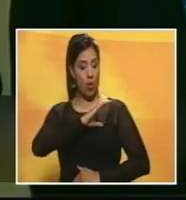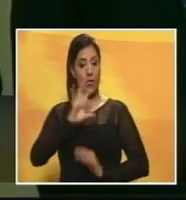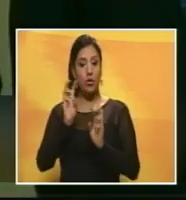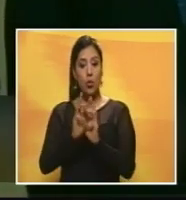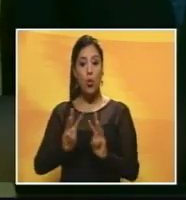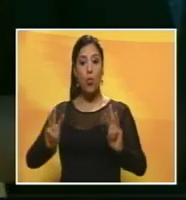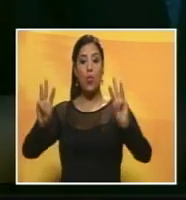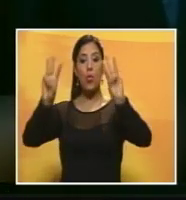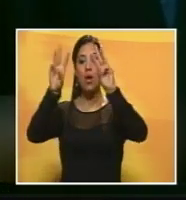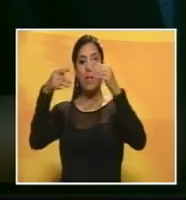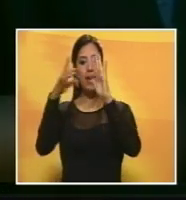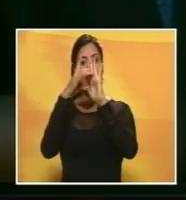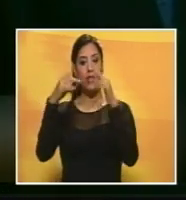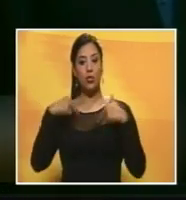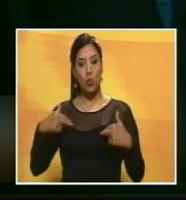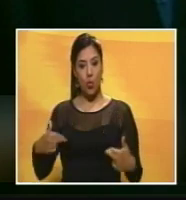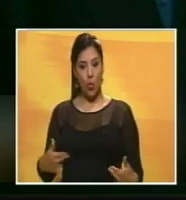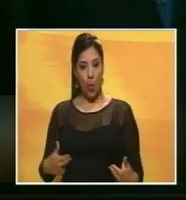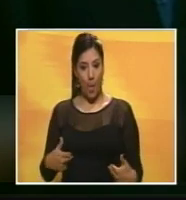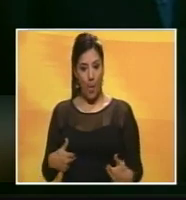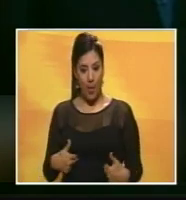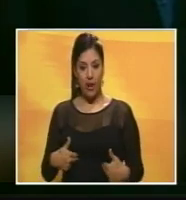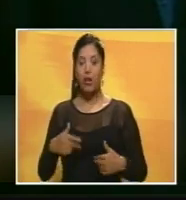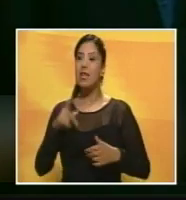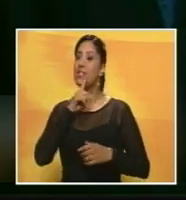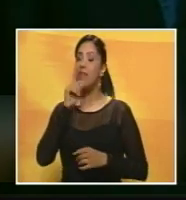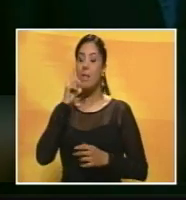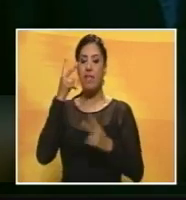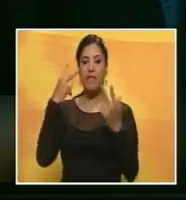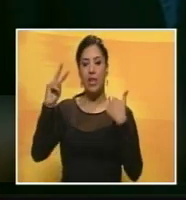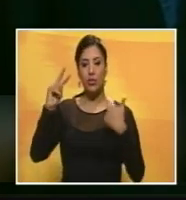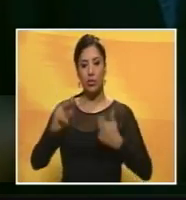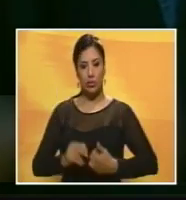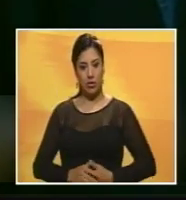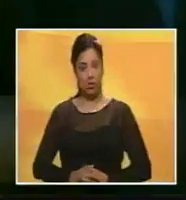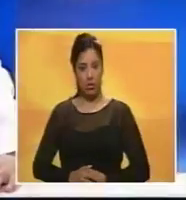Unidas para los Derechos Humanos, Zeid Ra'ad al-Hussein, son falsas.